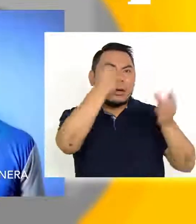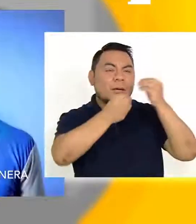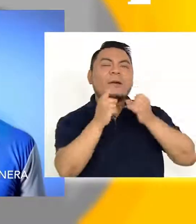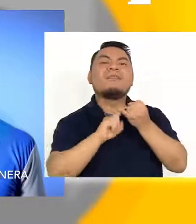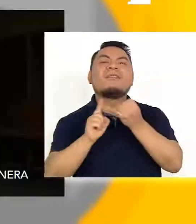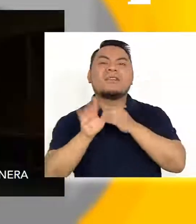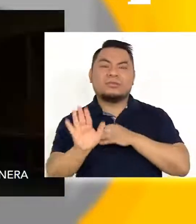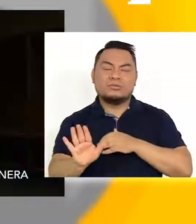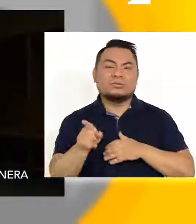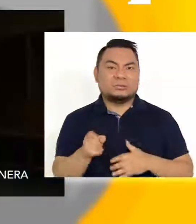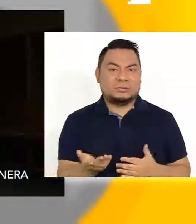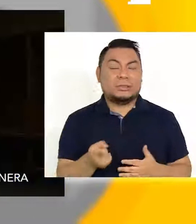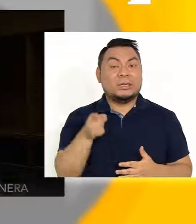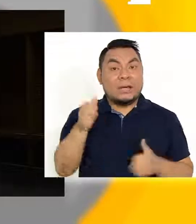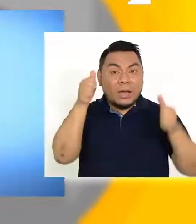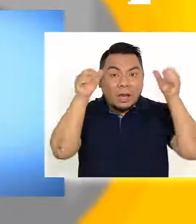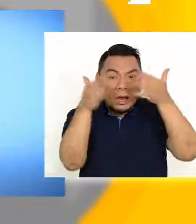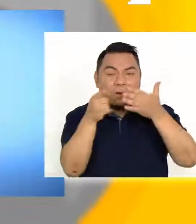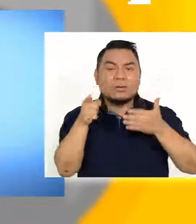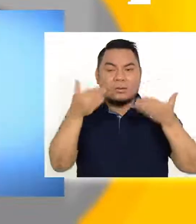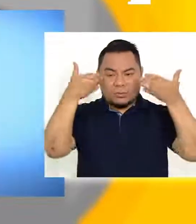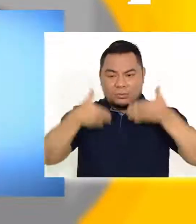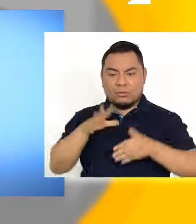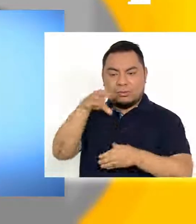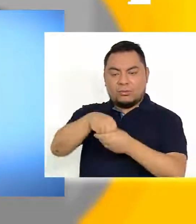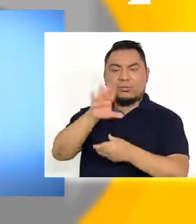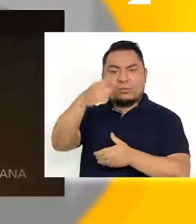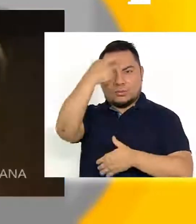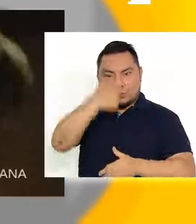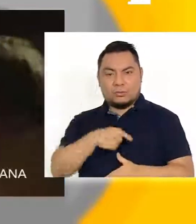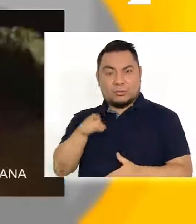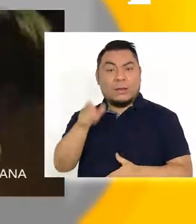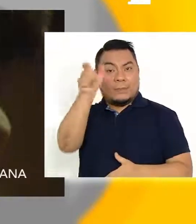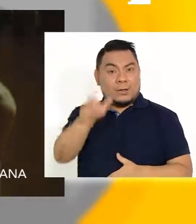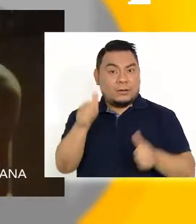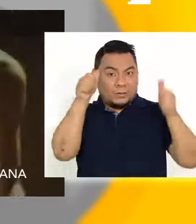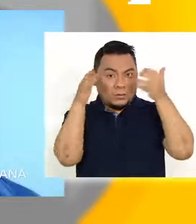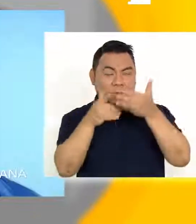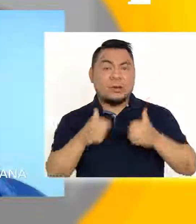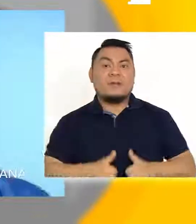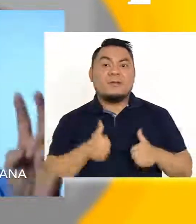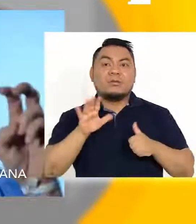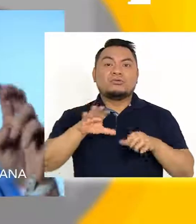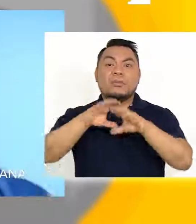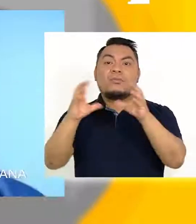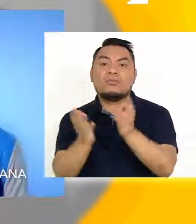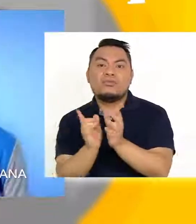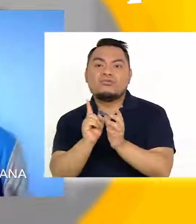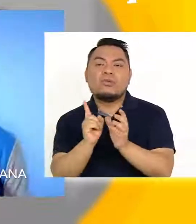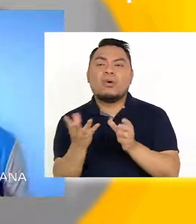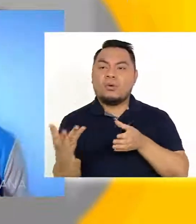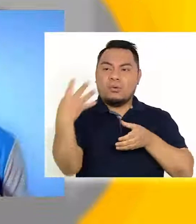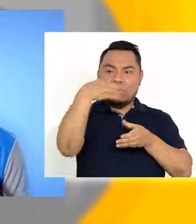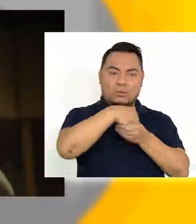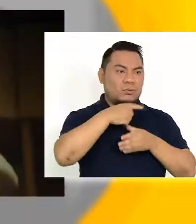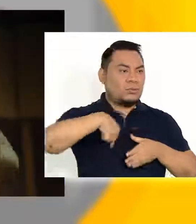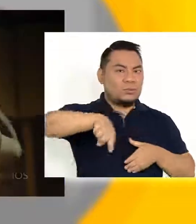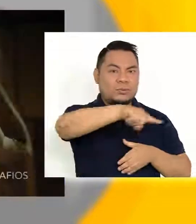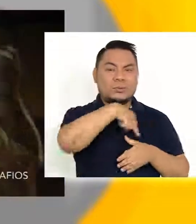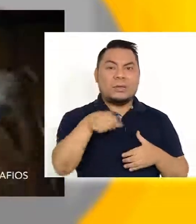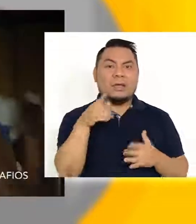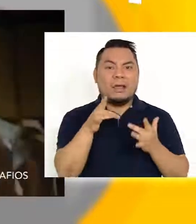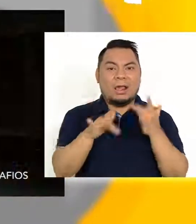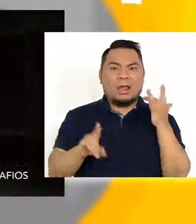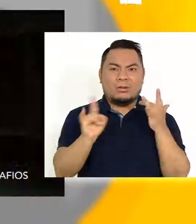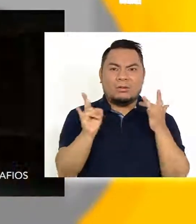procesar estímulos. ¿Cómo sois? El autismo es una condición humana. Las personas con autismo no viven en su mundo. Viven en el nuestro. No